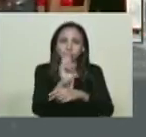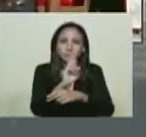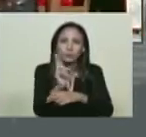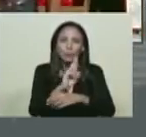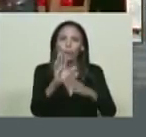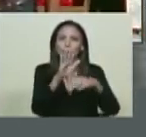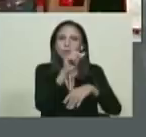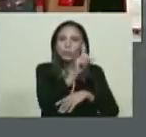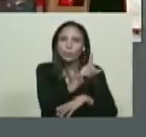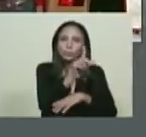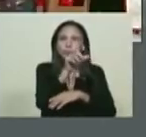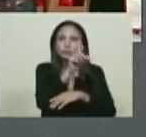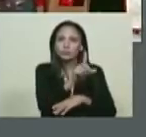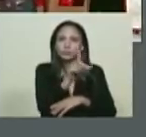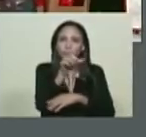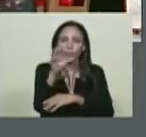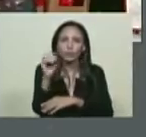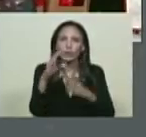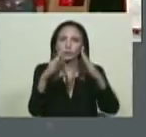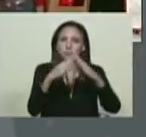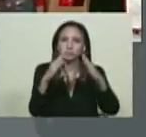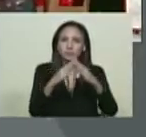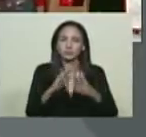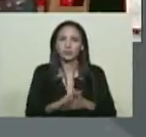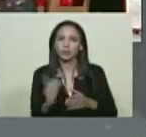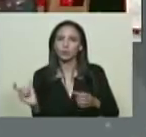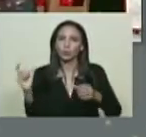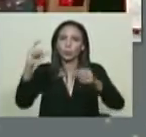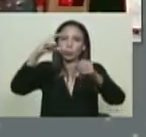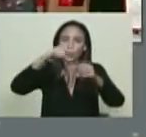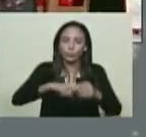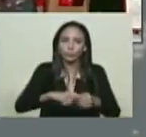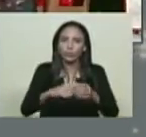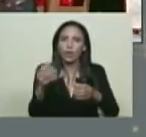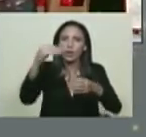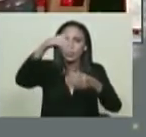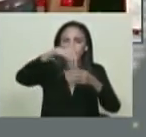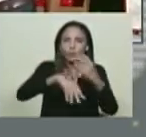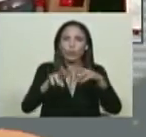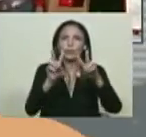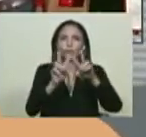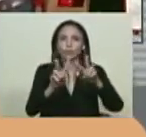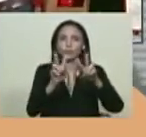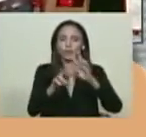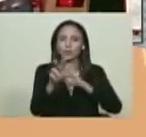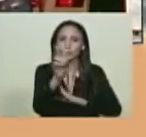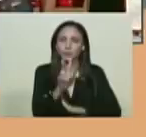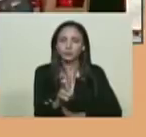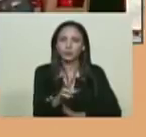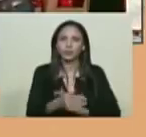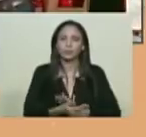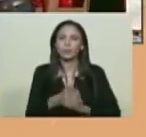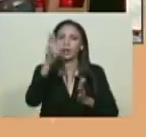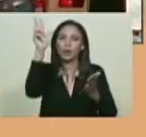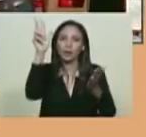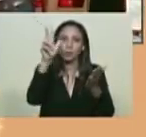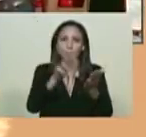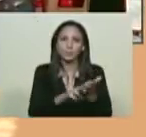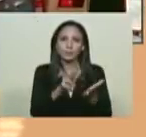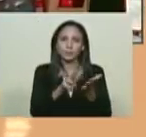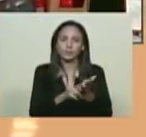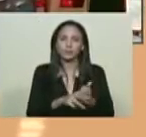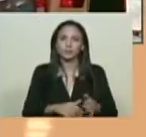esas 102 viviendas e incorporarlas a la gran misión Vivienda Venezuela. ¡Cúmplase!